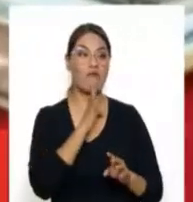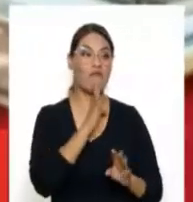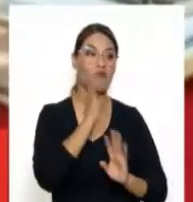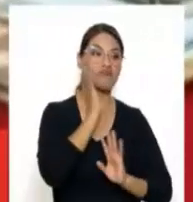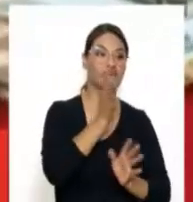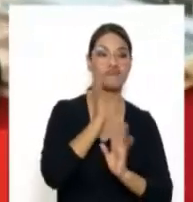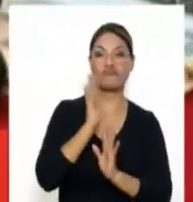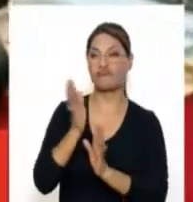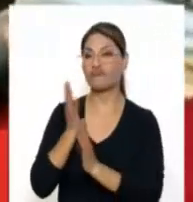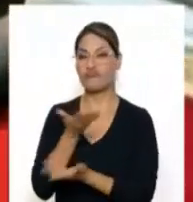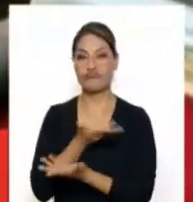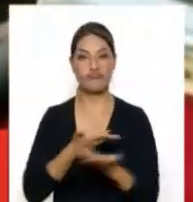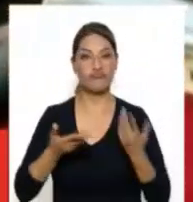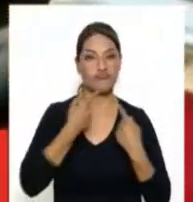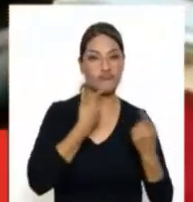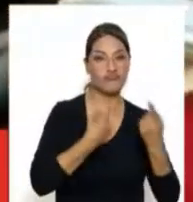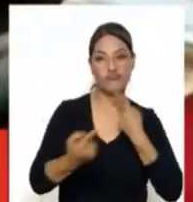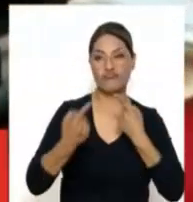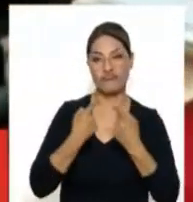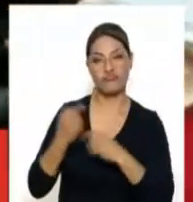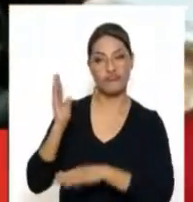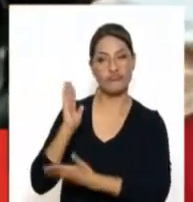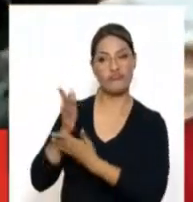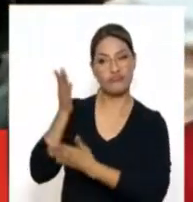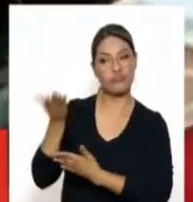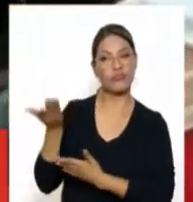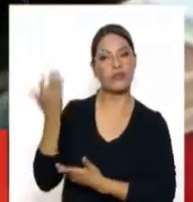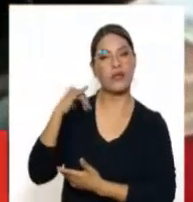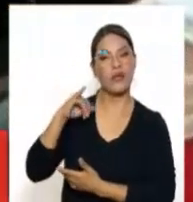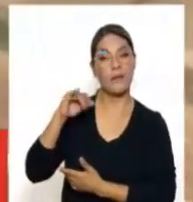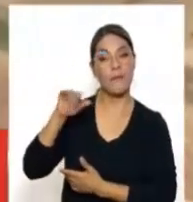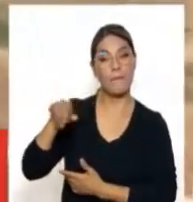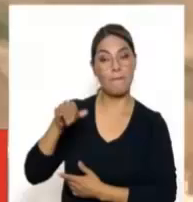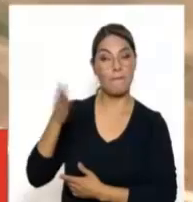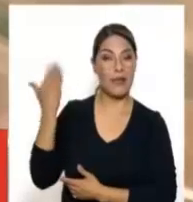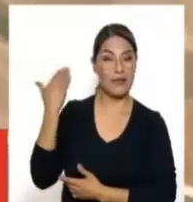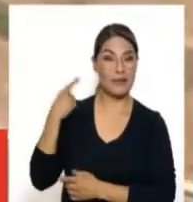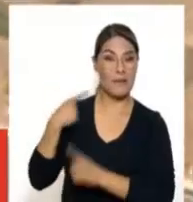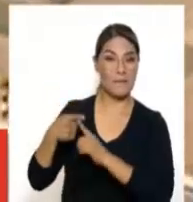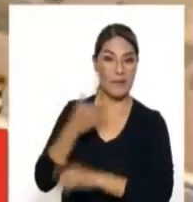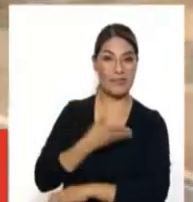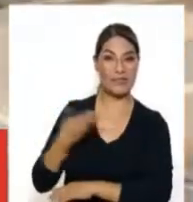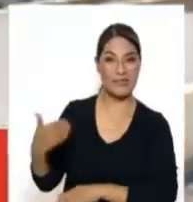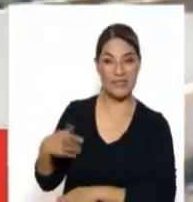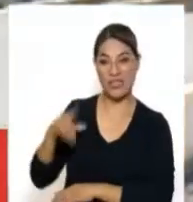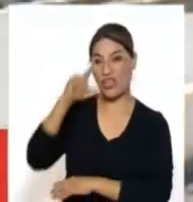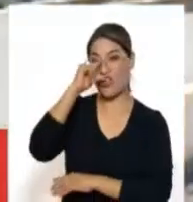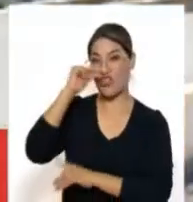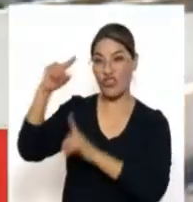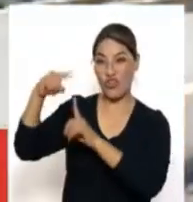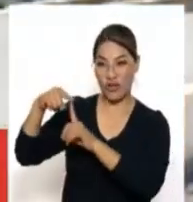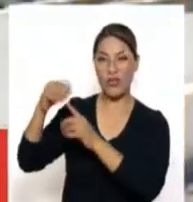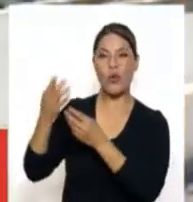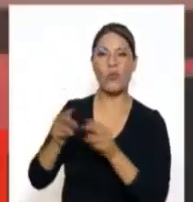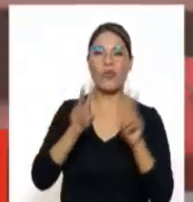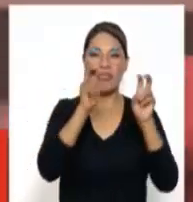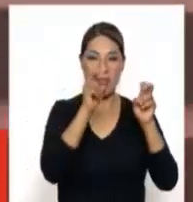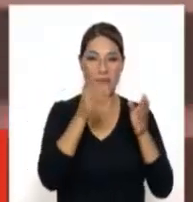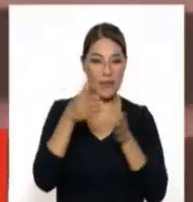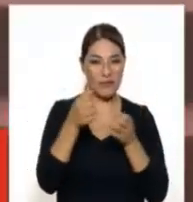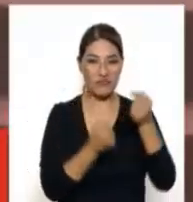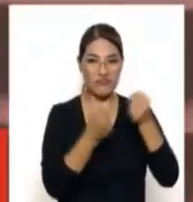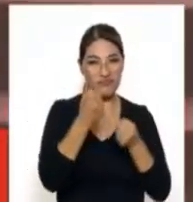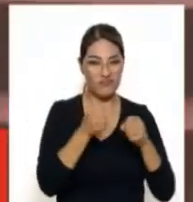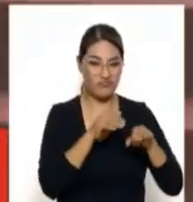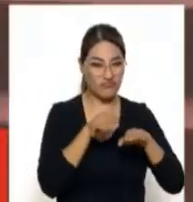final del juicio oral en contra del expresidente Alejandro Toledo por el caso Entero Ciánica Sur, tramo 3 y 4. Fue el